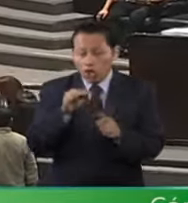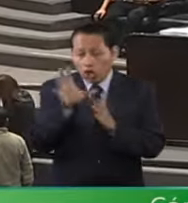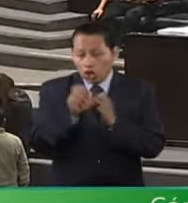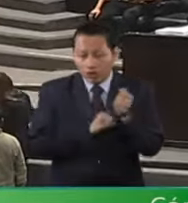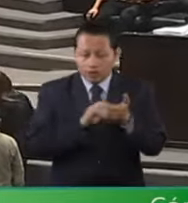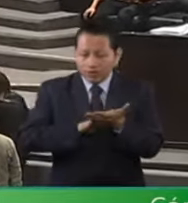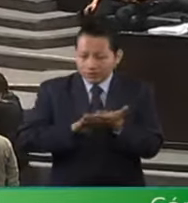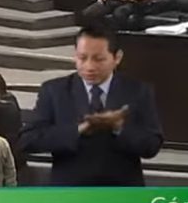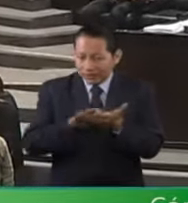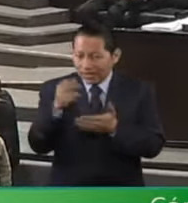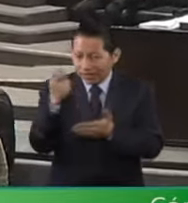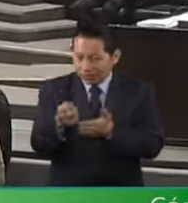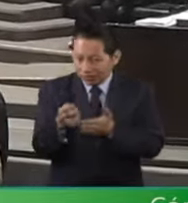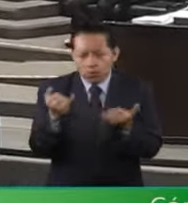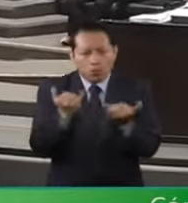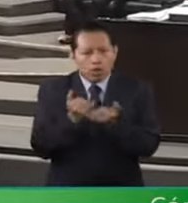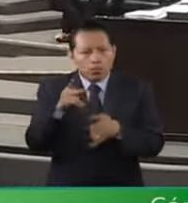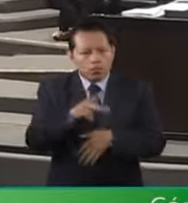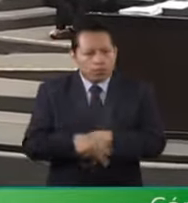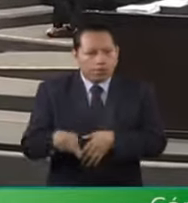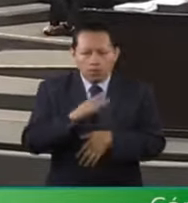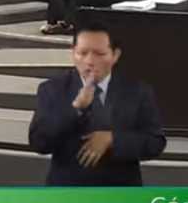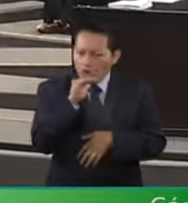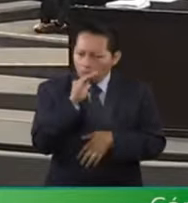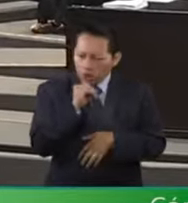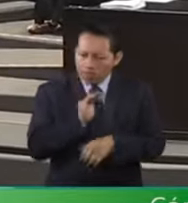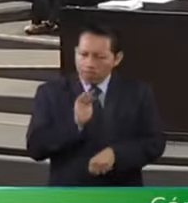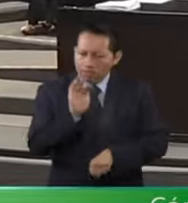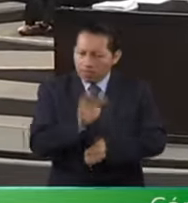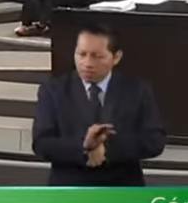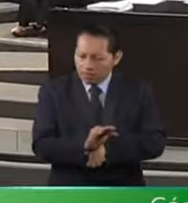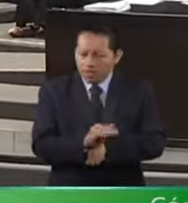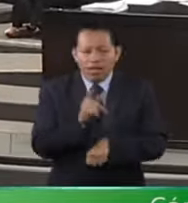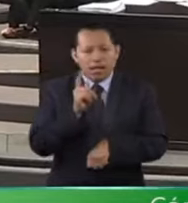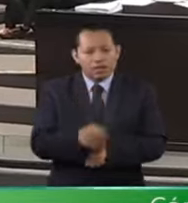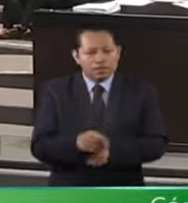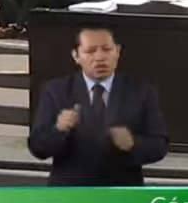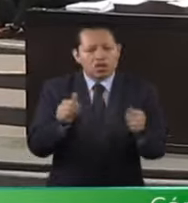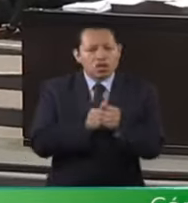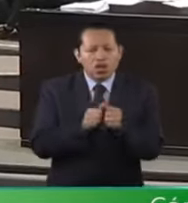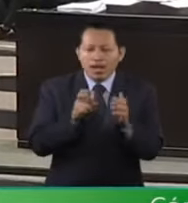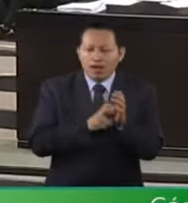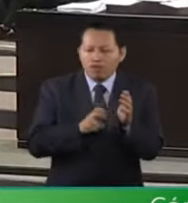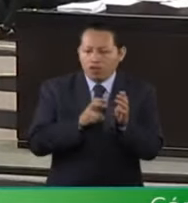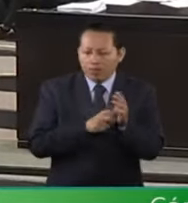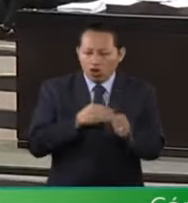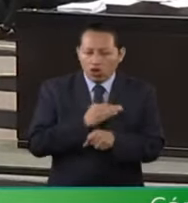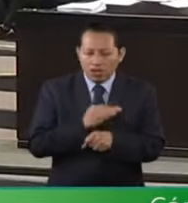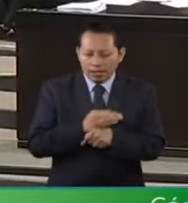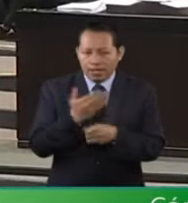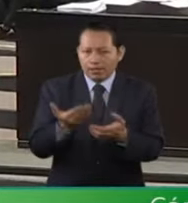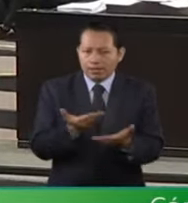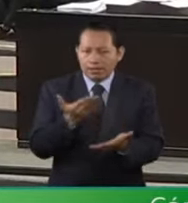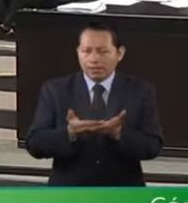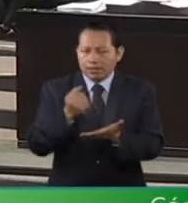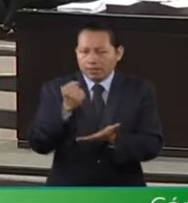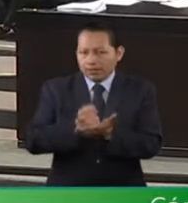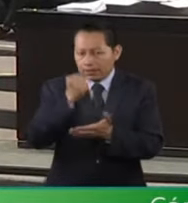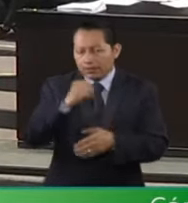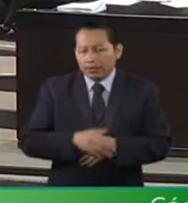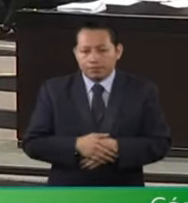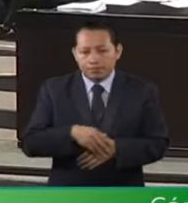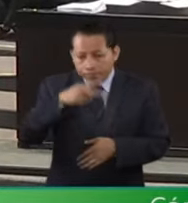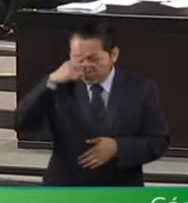Constitución velozmente y un pueblo incapaz de defenderse, se acerca con la reforma que hoy estamos aprobando. Que